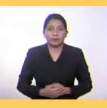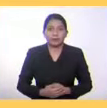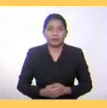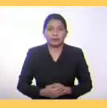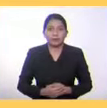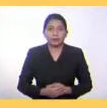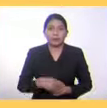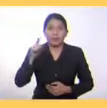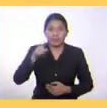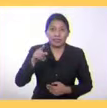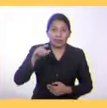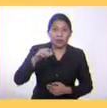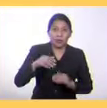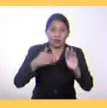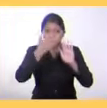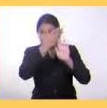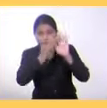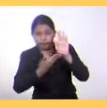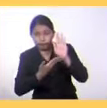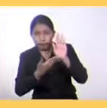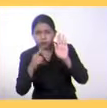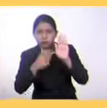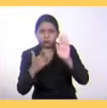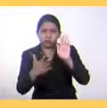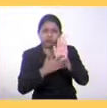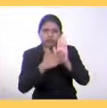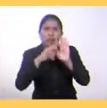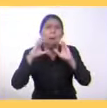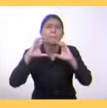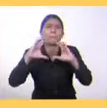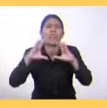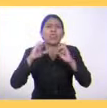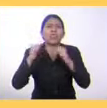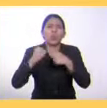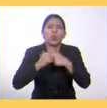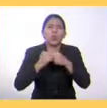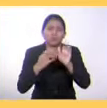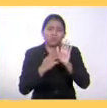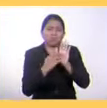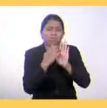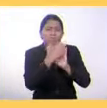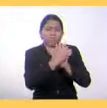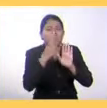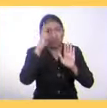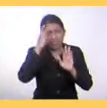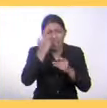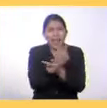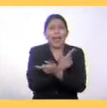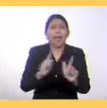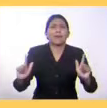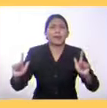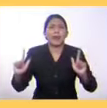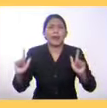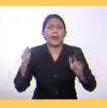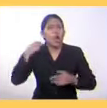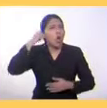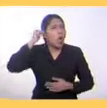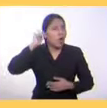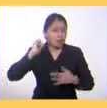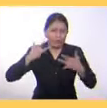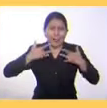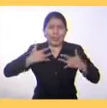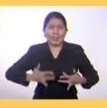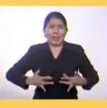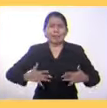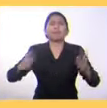el monumento, el mural es un mosaico de piedra que representa la libertad, la cual está simbolizada por un hombre desnudo